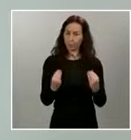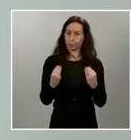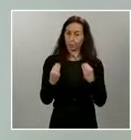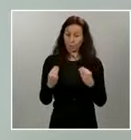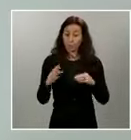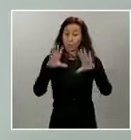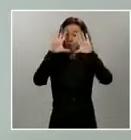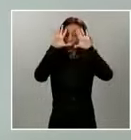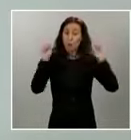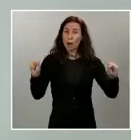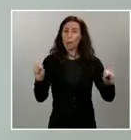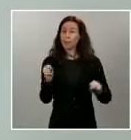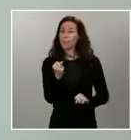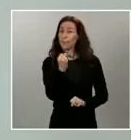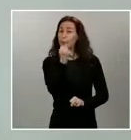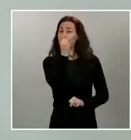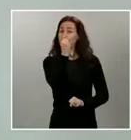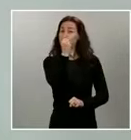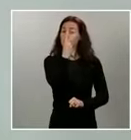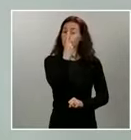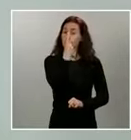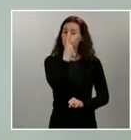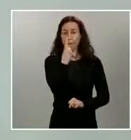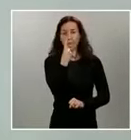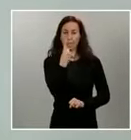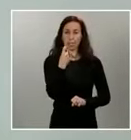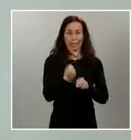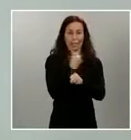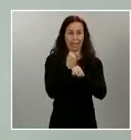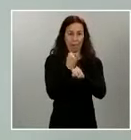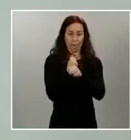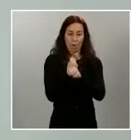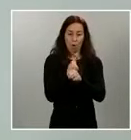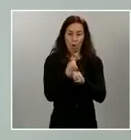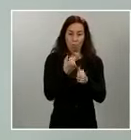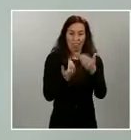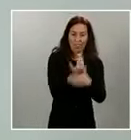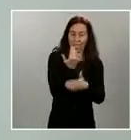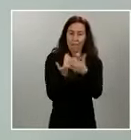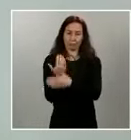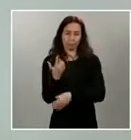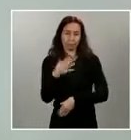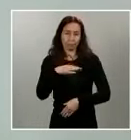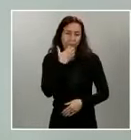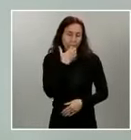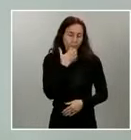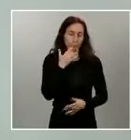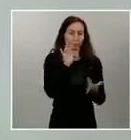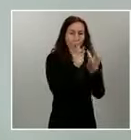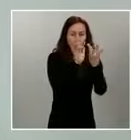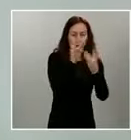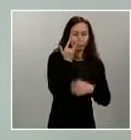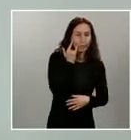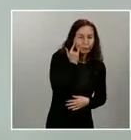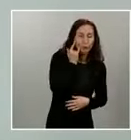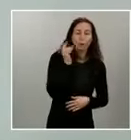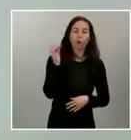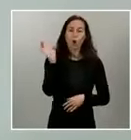1.000 actuaciones diarias, ya sean comprobaciones telefónicas con la víctima o haciendo